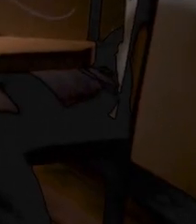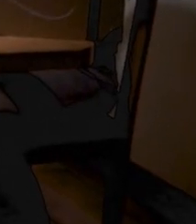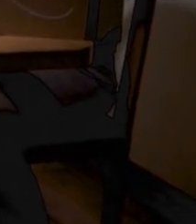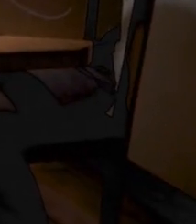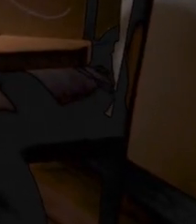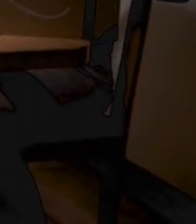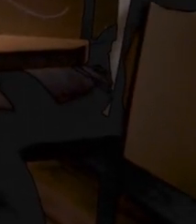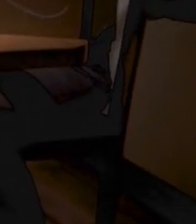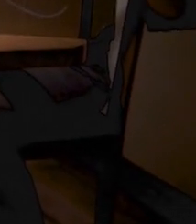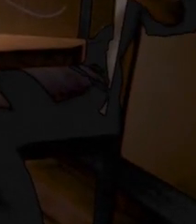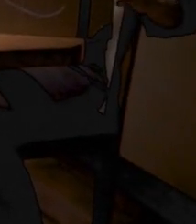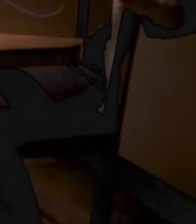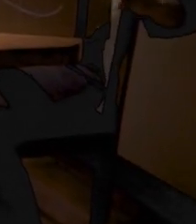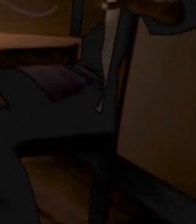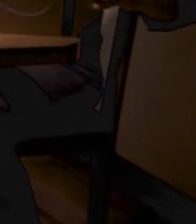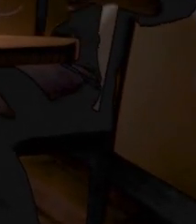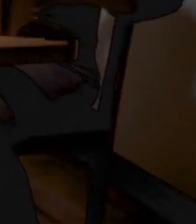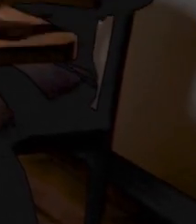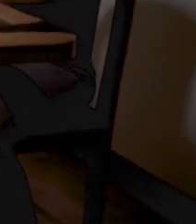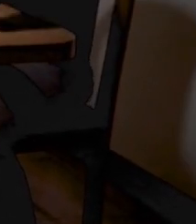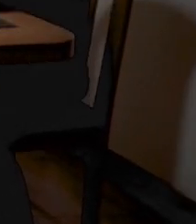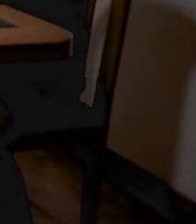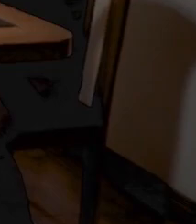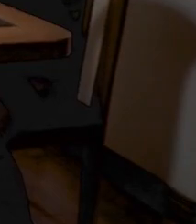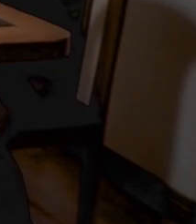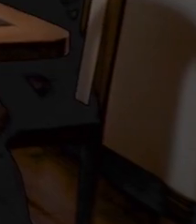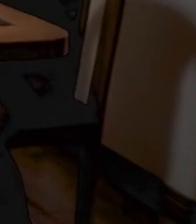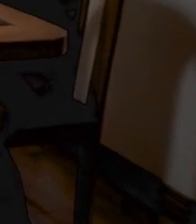¿Qué es eso? Véalo usted mismo.